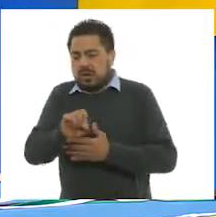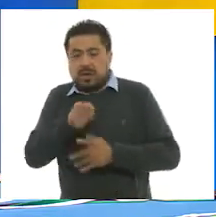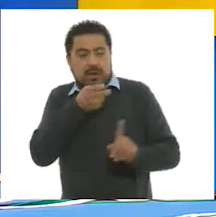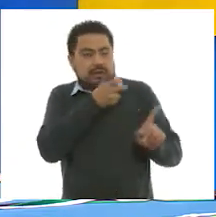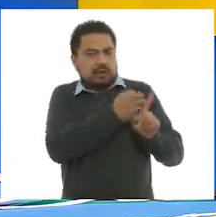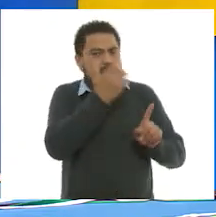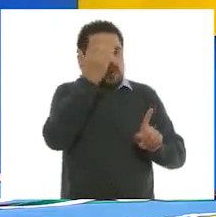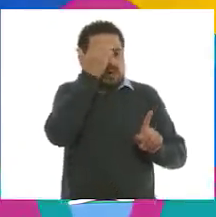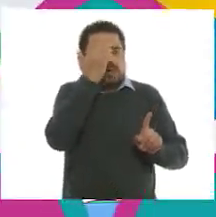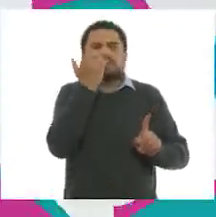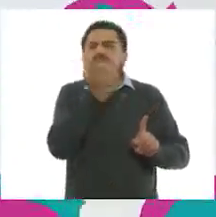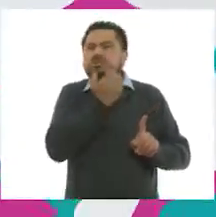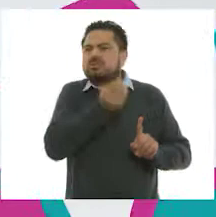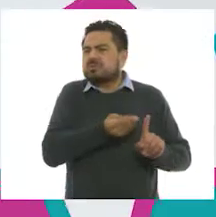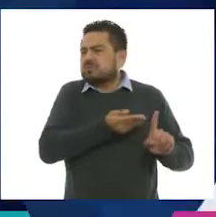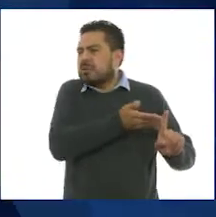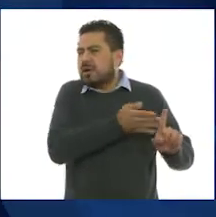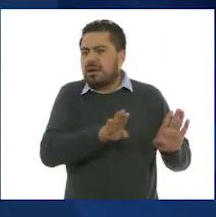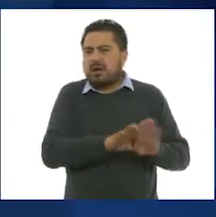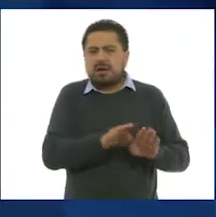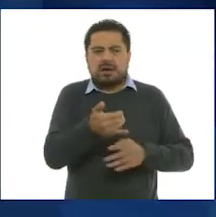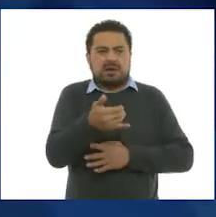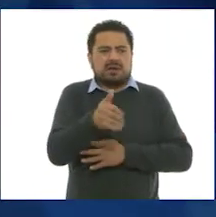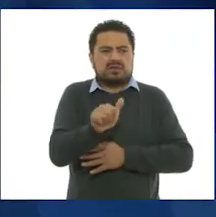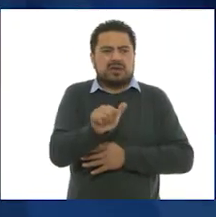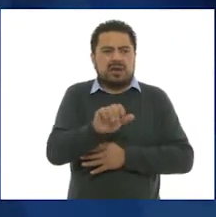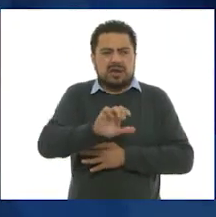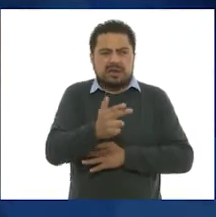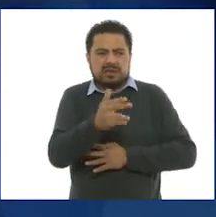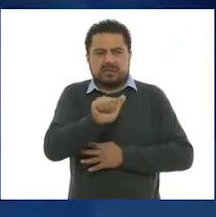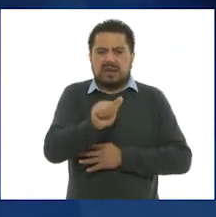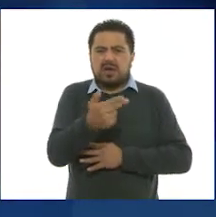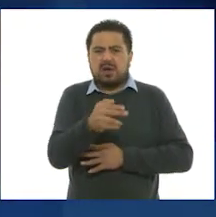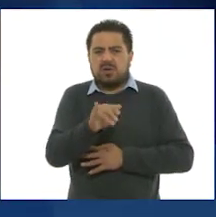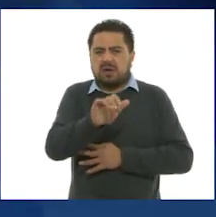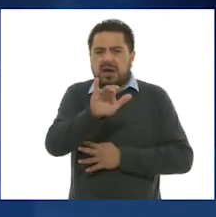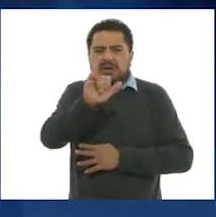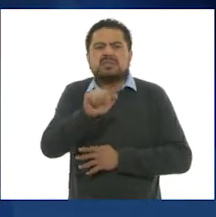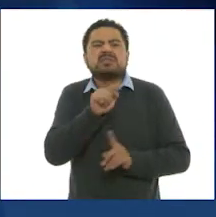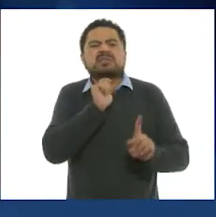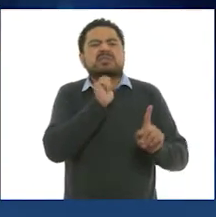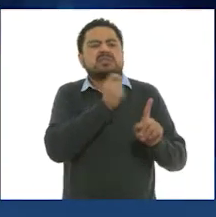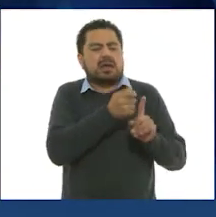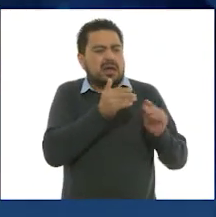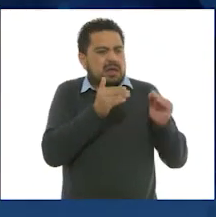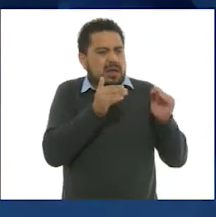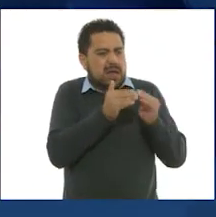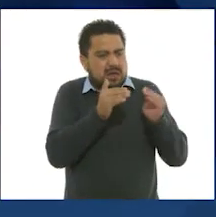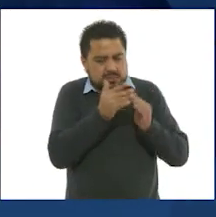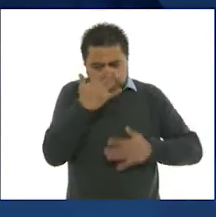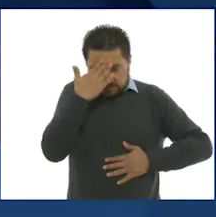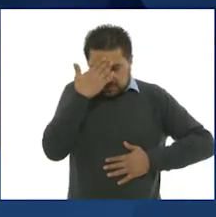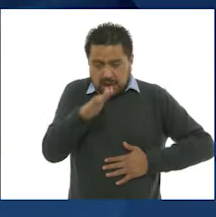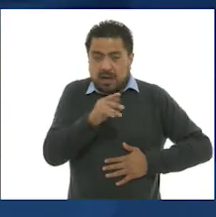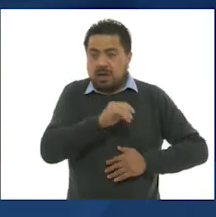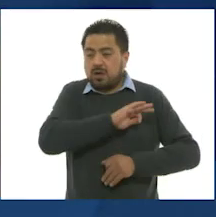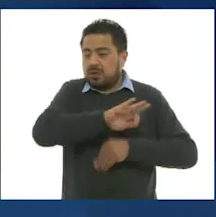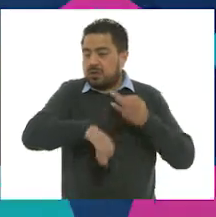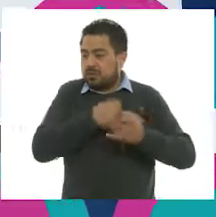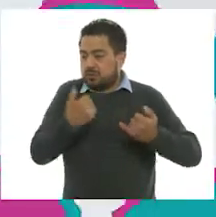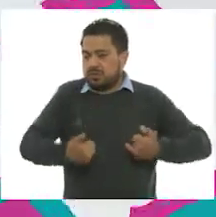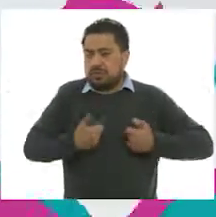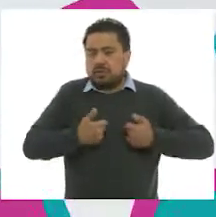se le conoció con el nombre de Yachahuashi, que significa casa del saber. En ella los jóvenes nobles